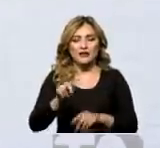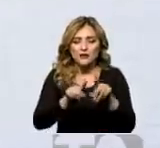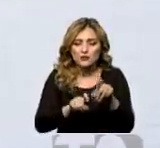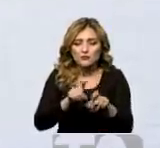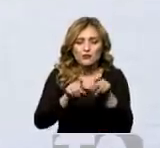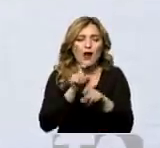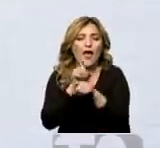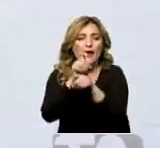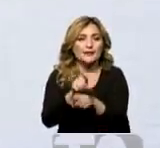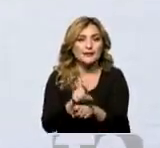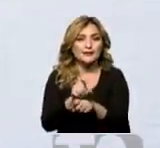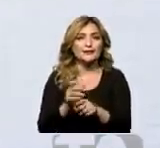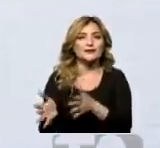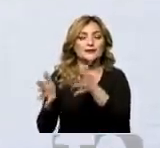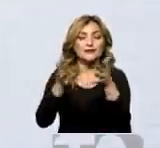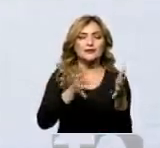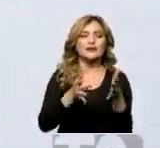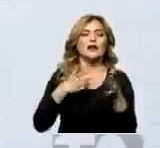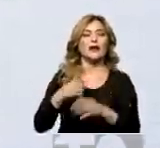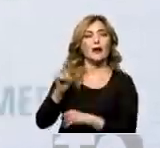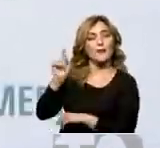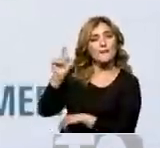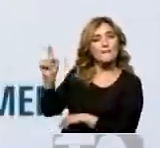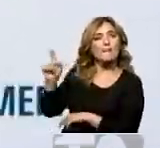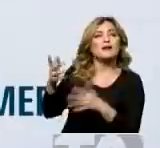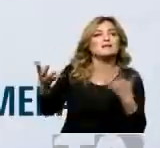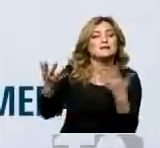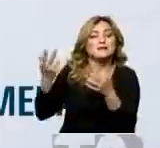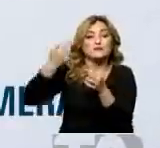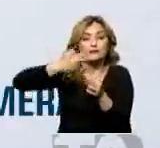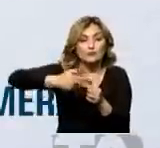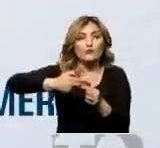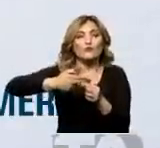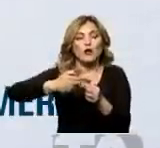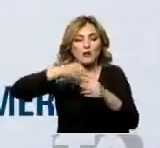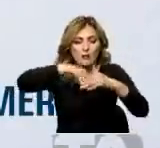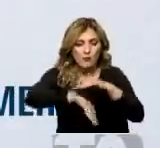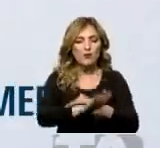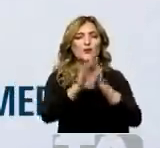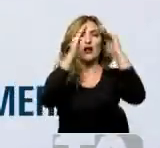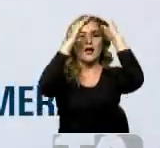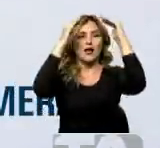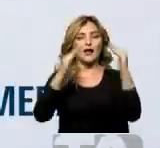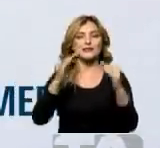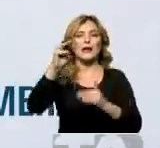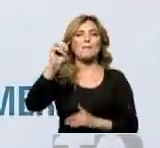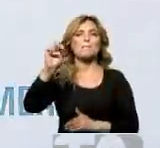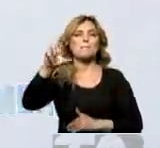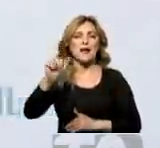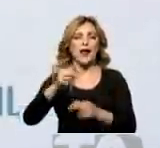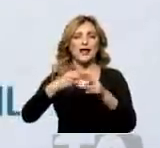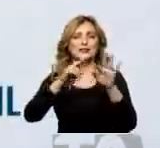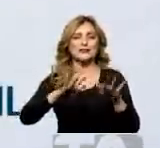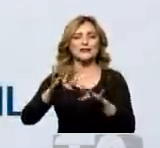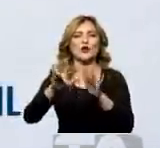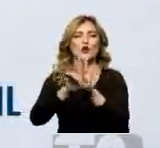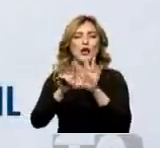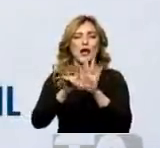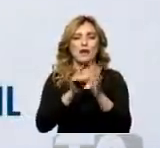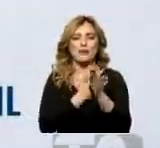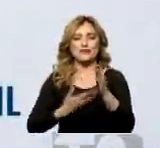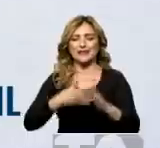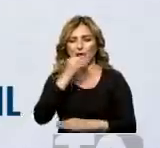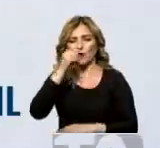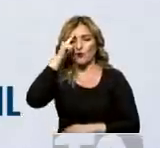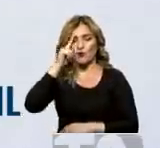de Excel. El perito Cristian Mena, quien participó en el allanamiento a la vivienda de Alexis Mera. El cabo Segundo